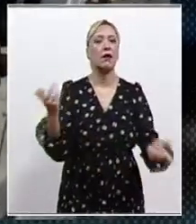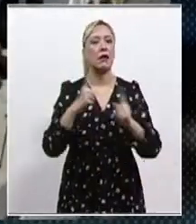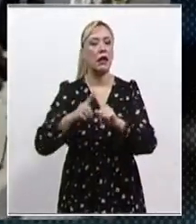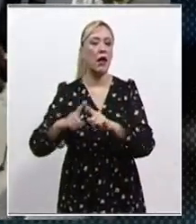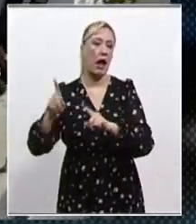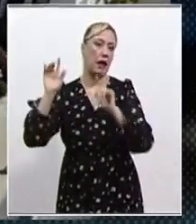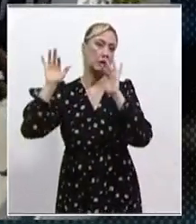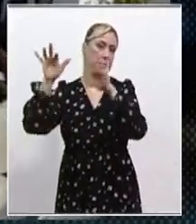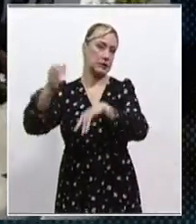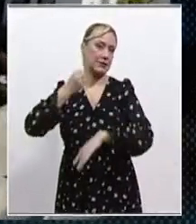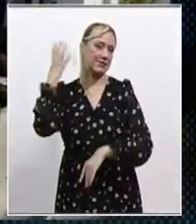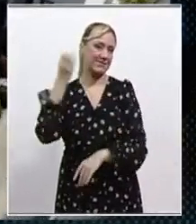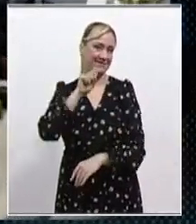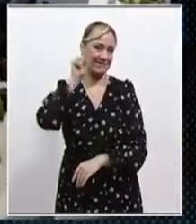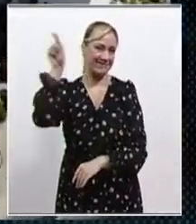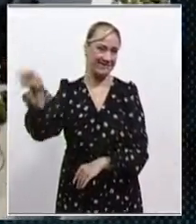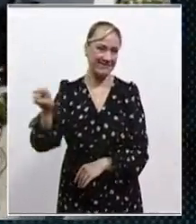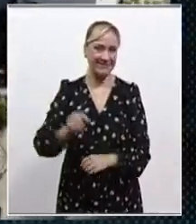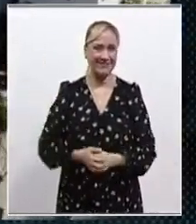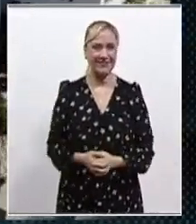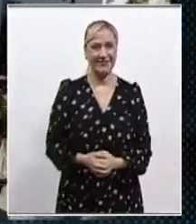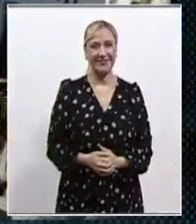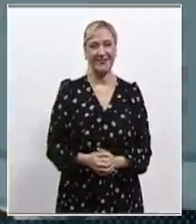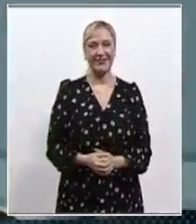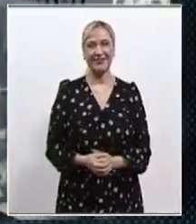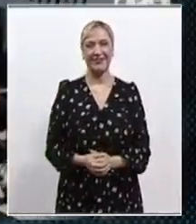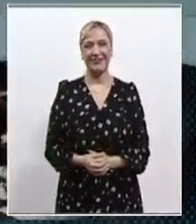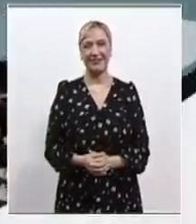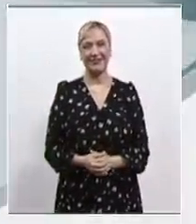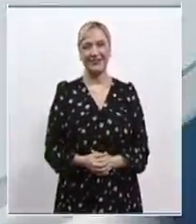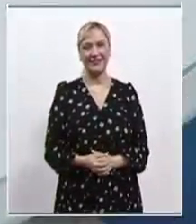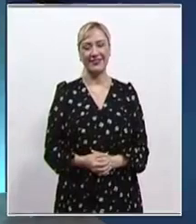canal del Poder Judicial de la Federación, Jesús Daza.